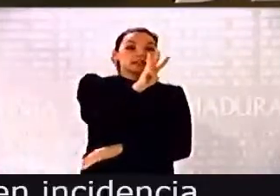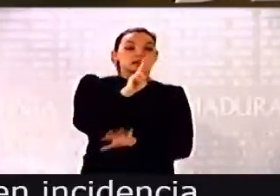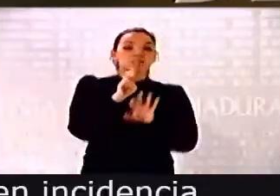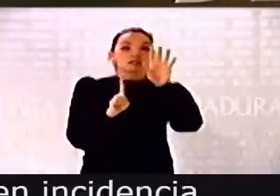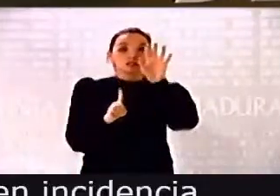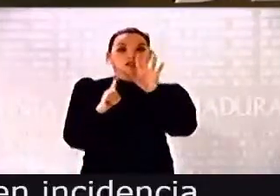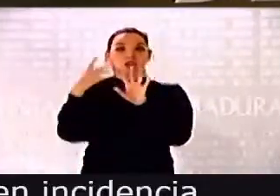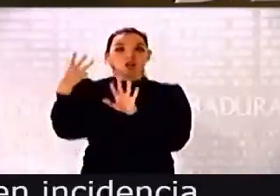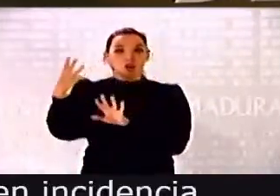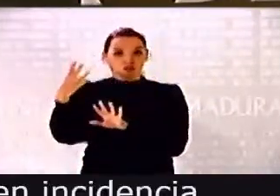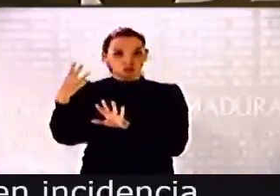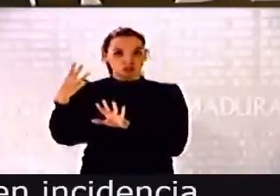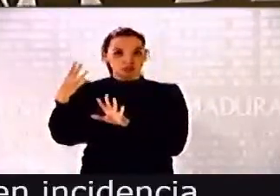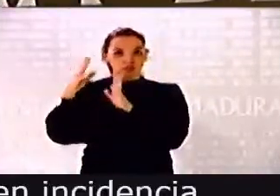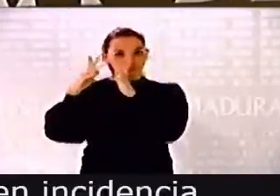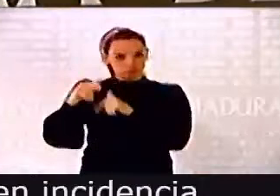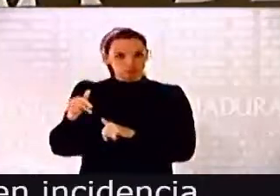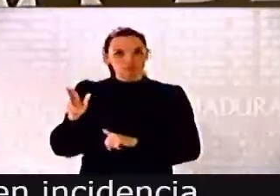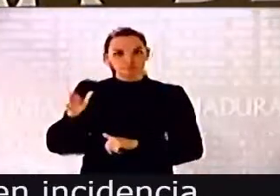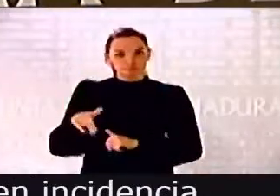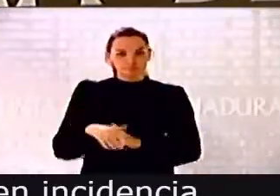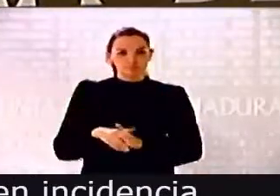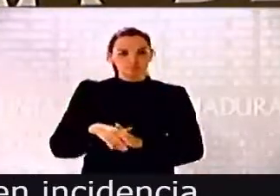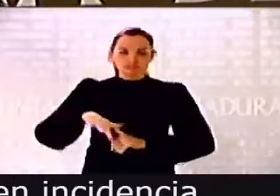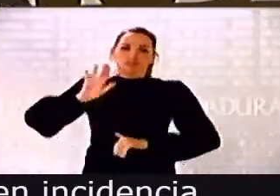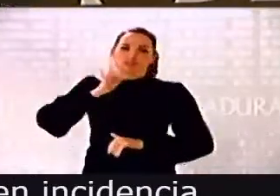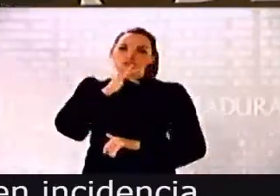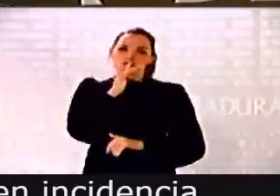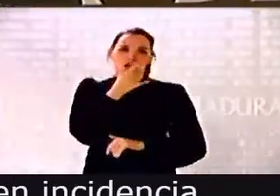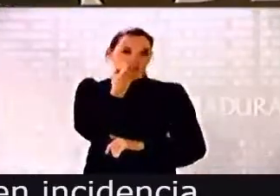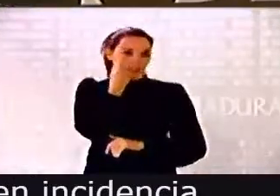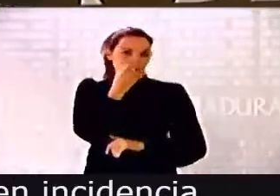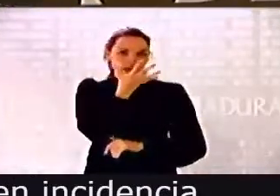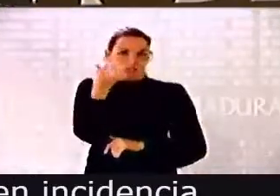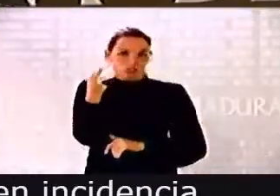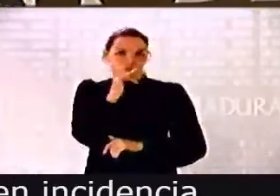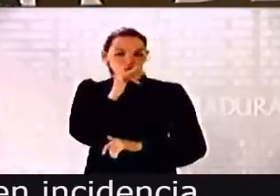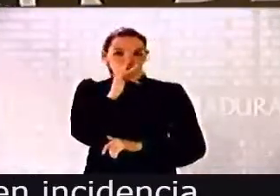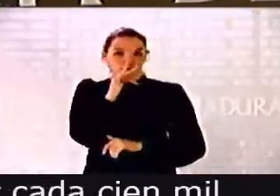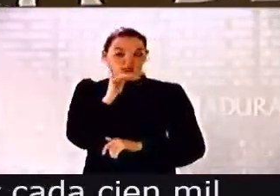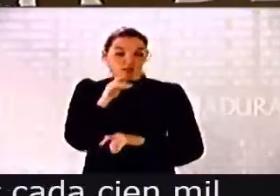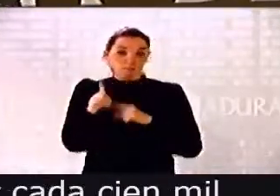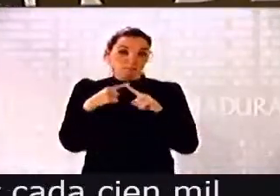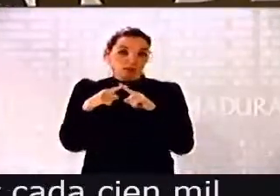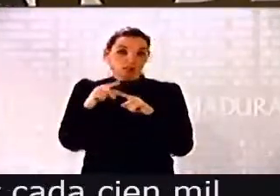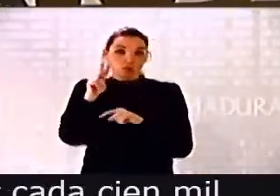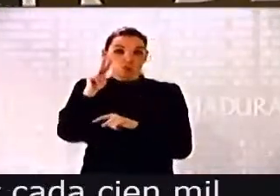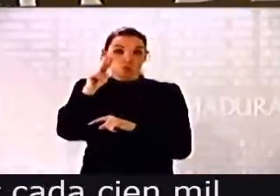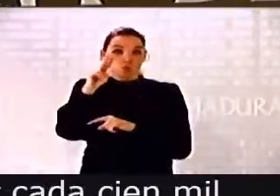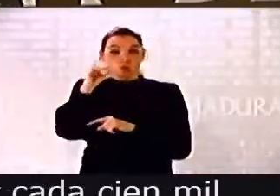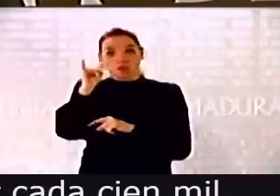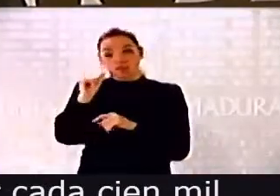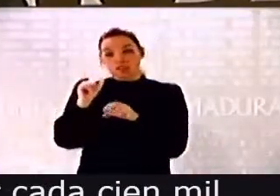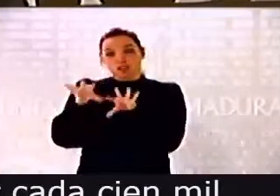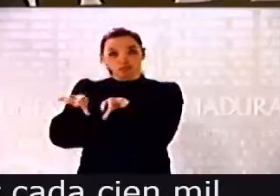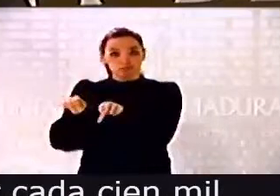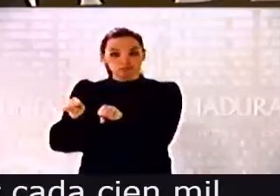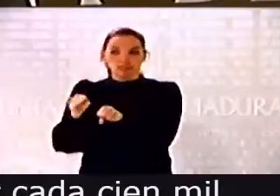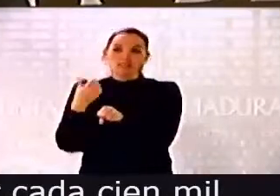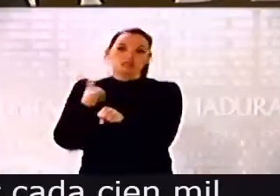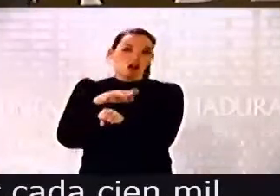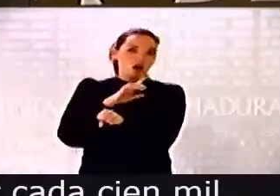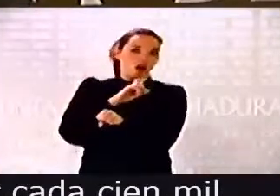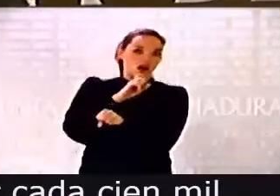368 casos por cada 100.000 habitantes. Está lejos de los 500 y el porcentaje de ocupación de camas de UCI ya le he dicho cuál es. Con lo